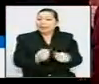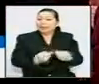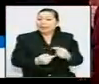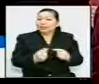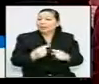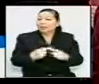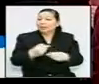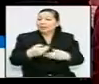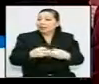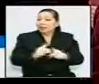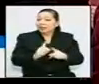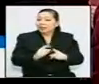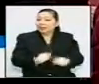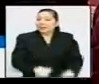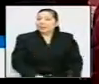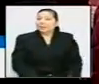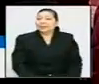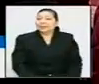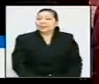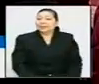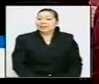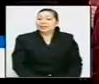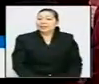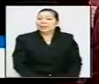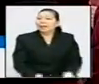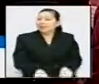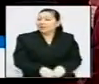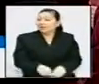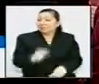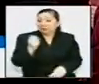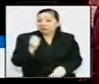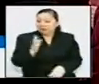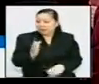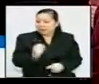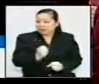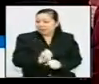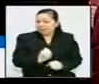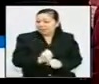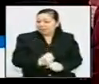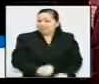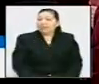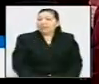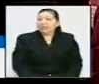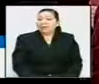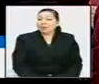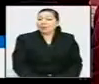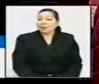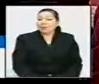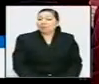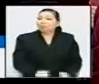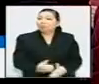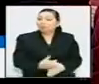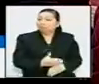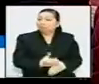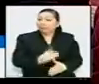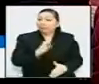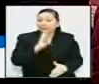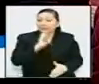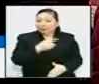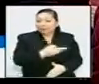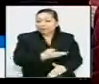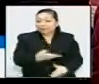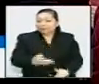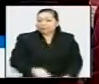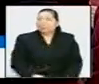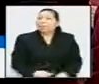venir múltiples cuestionamientos a los miembros que somos la comisión, y también entiendo su labor, señores contralor, y comparto lo dicho por mis